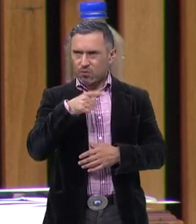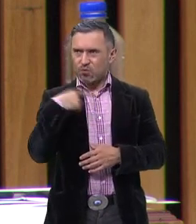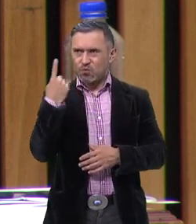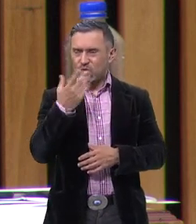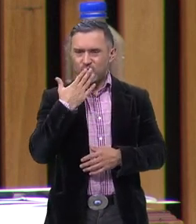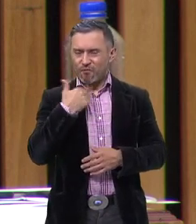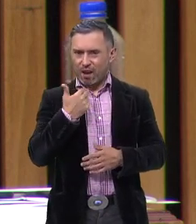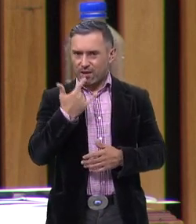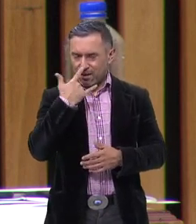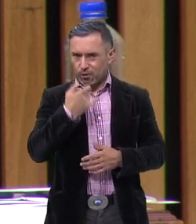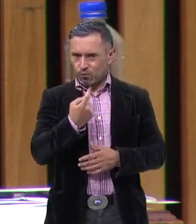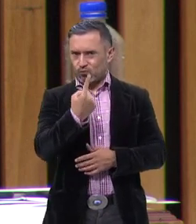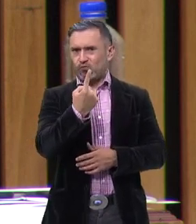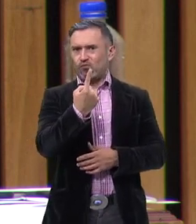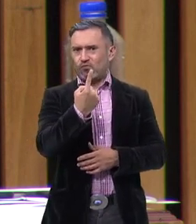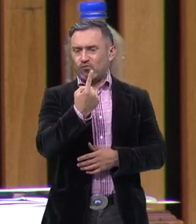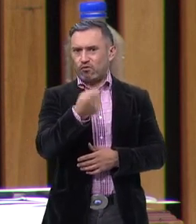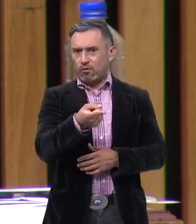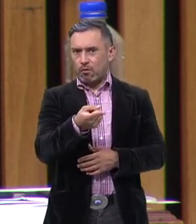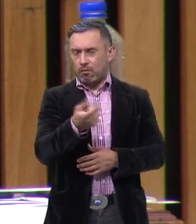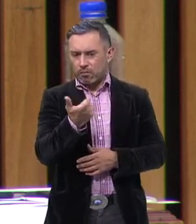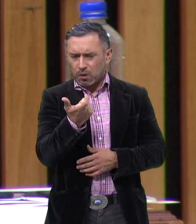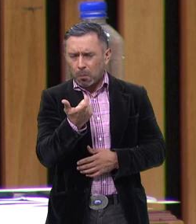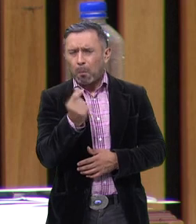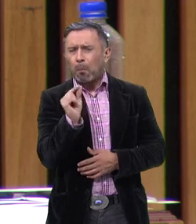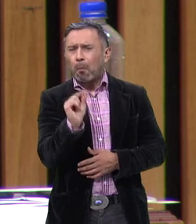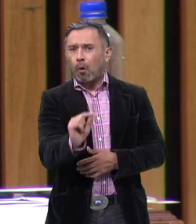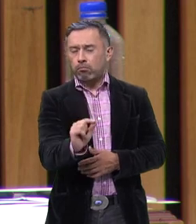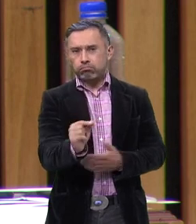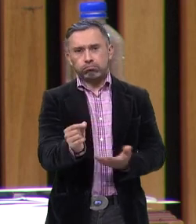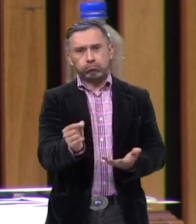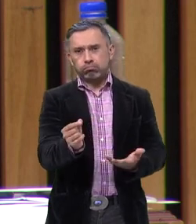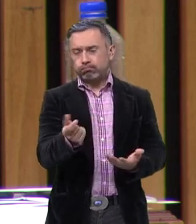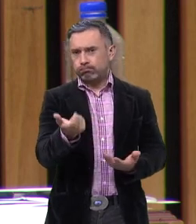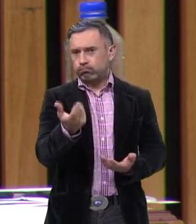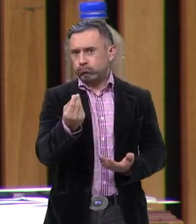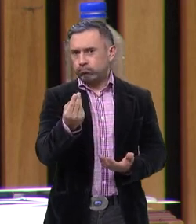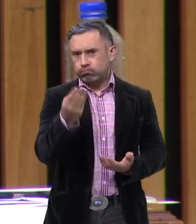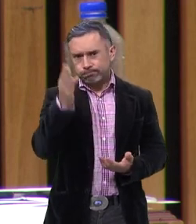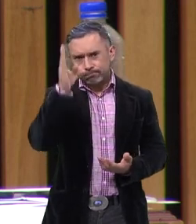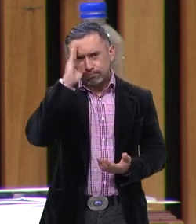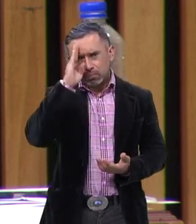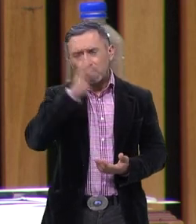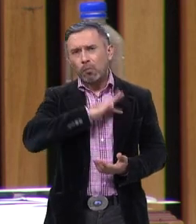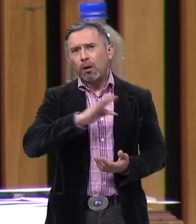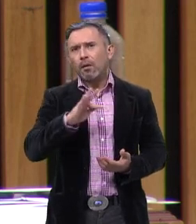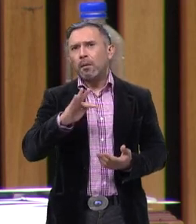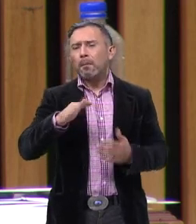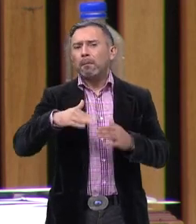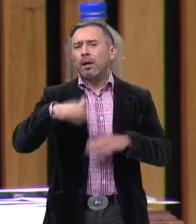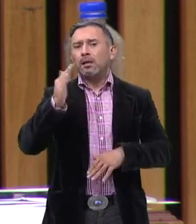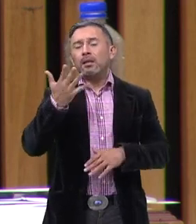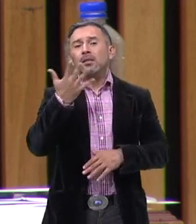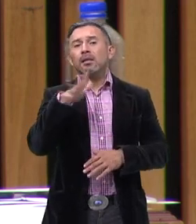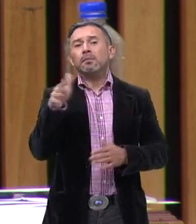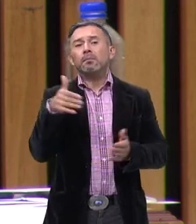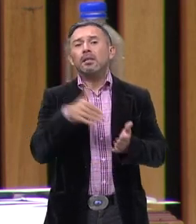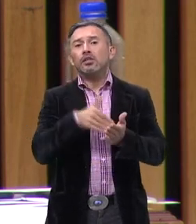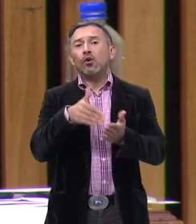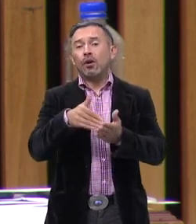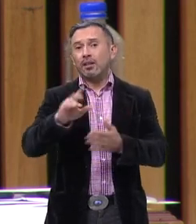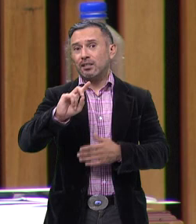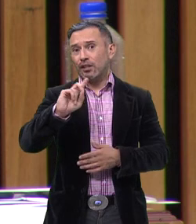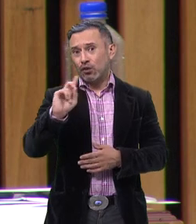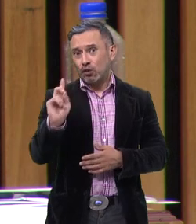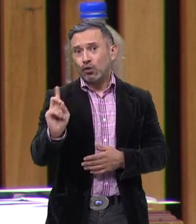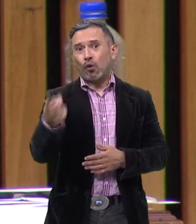y por un monto que no es menor estamos hablando de más de diez millones de dólares